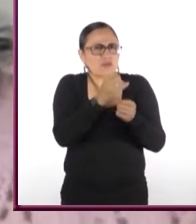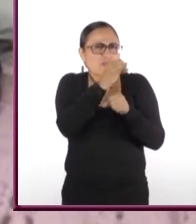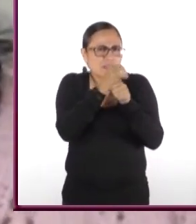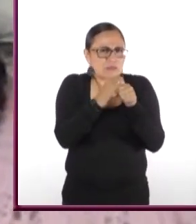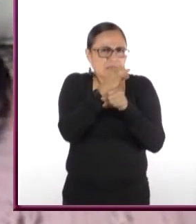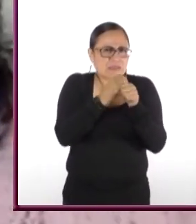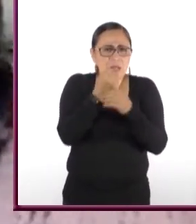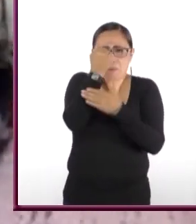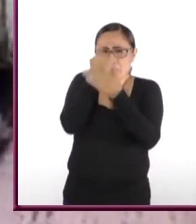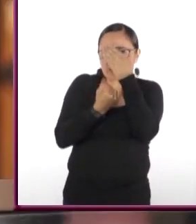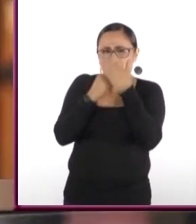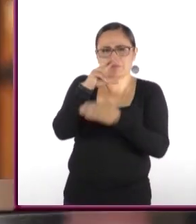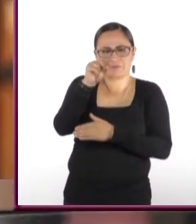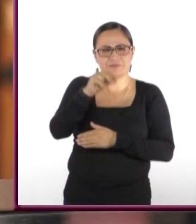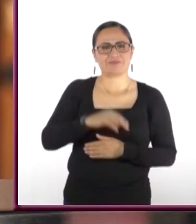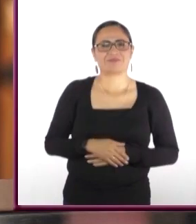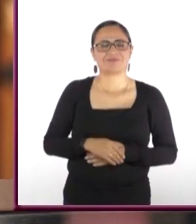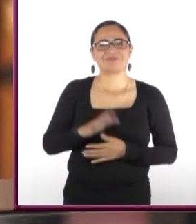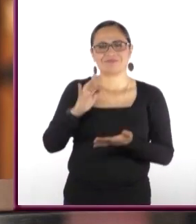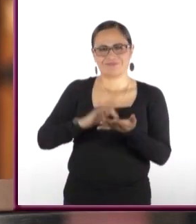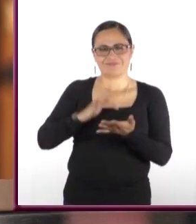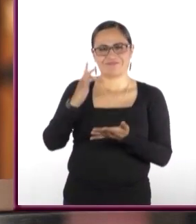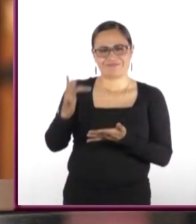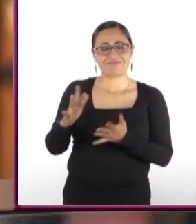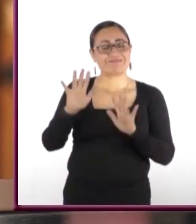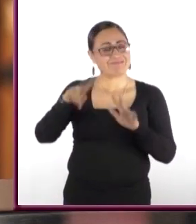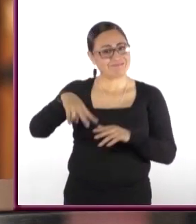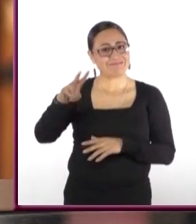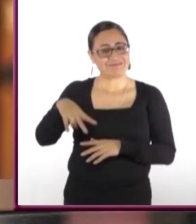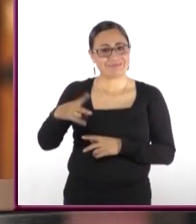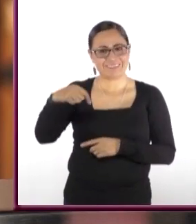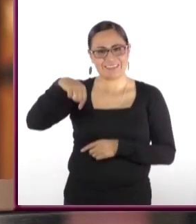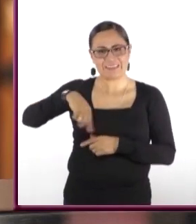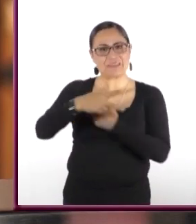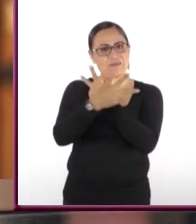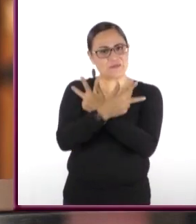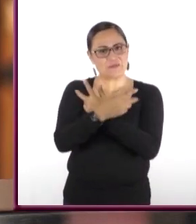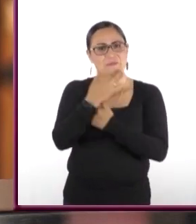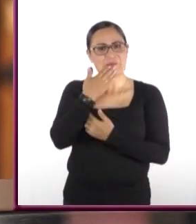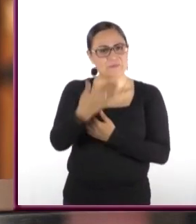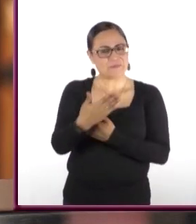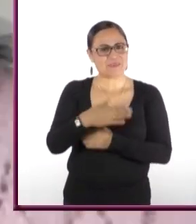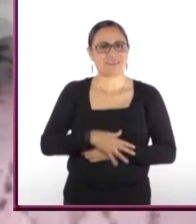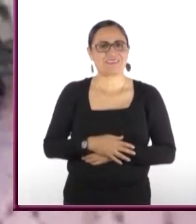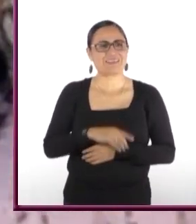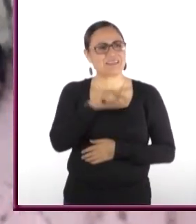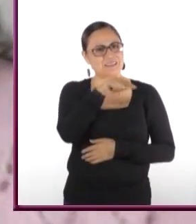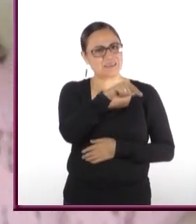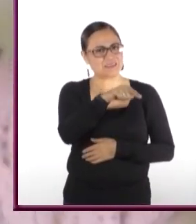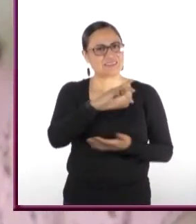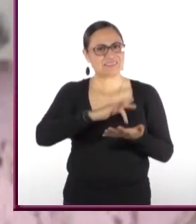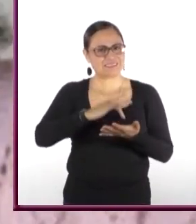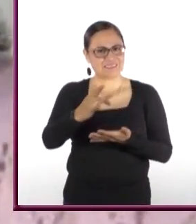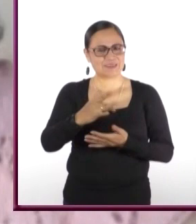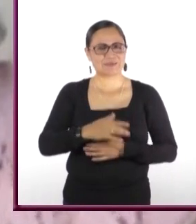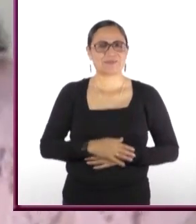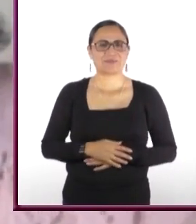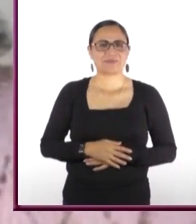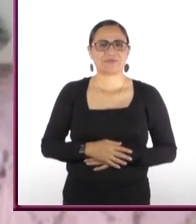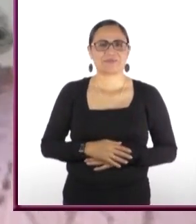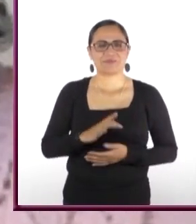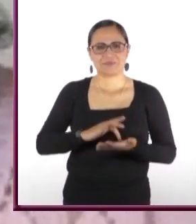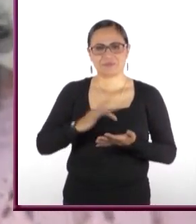No hay que tener esa pena. Muchas gracias por este espacio, fue increíble tenerte aquí con nosotros. No, muchas gracias a